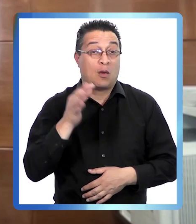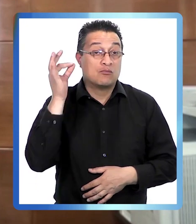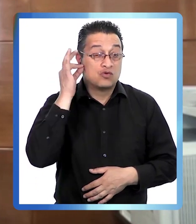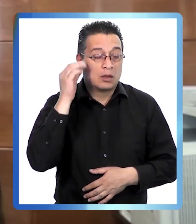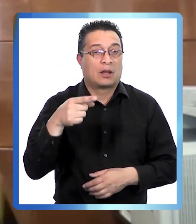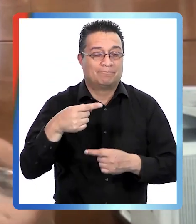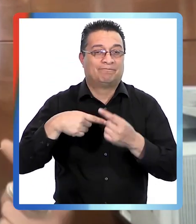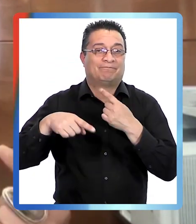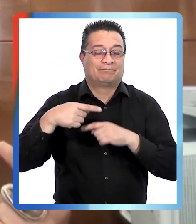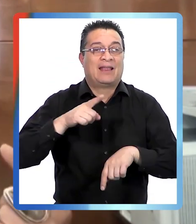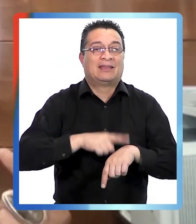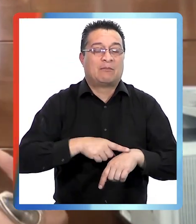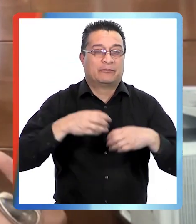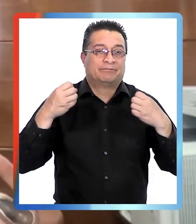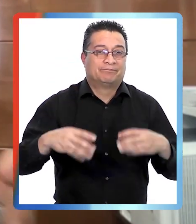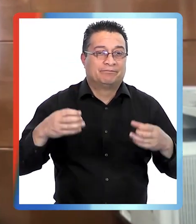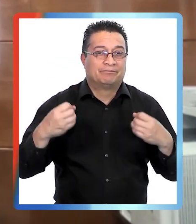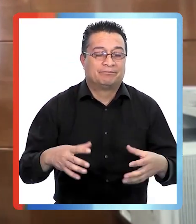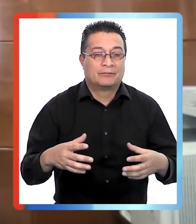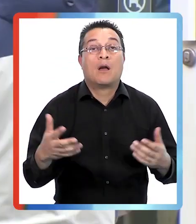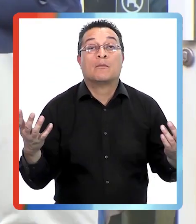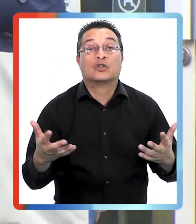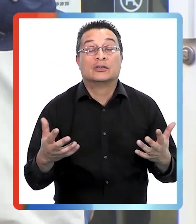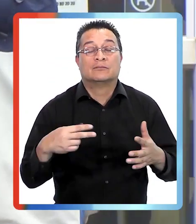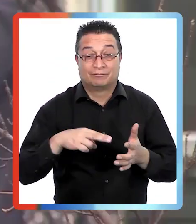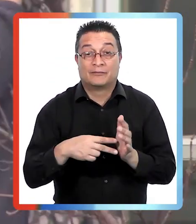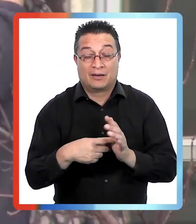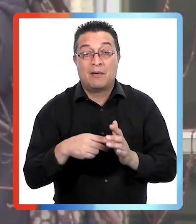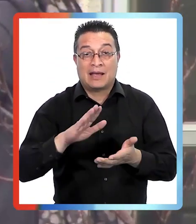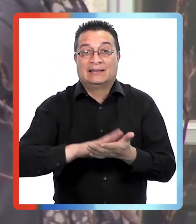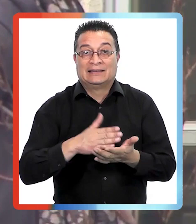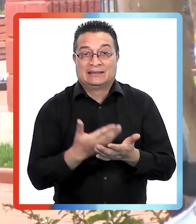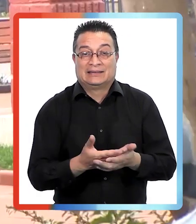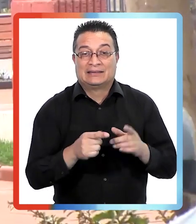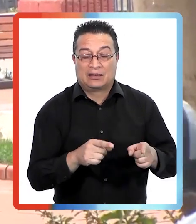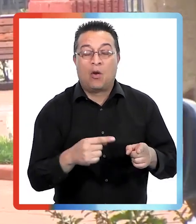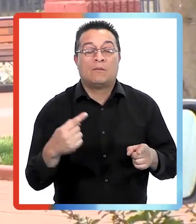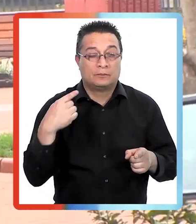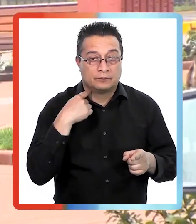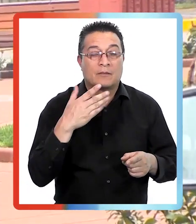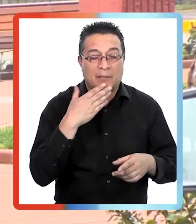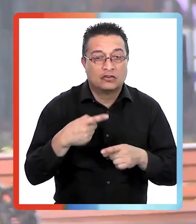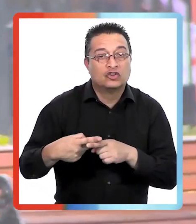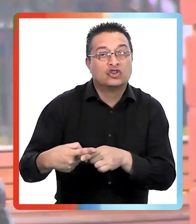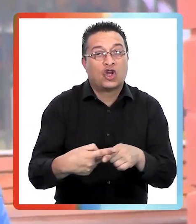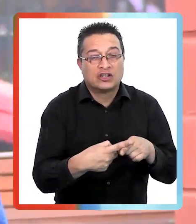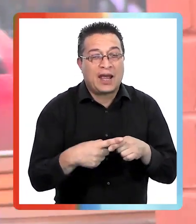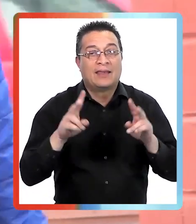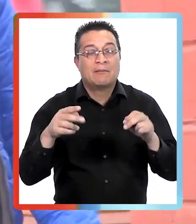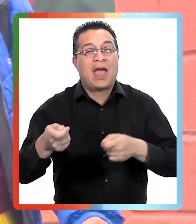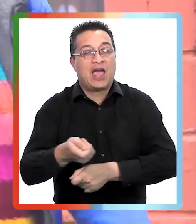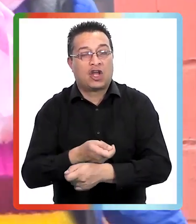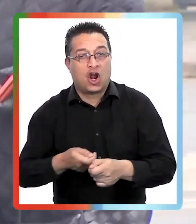a las mujeres, nos llevó a retroceder tanto tiempo, ¿no? Claro, porque la crisis fue sanitaria, la crisis también fue social en